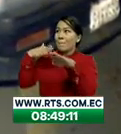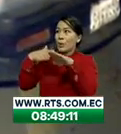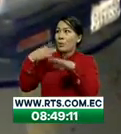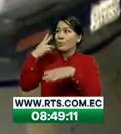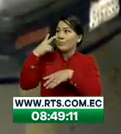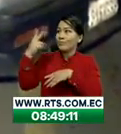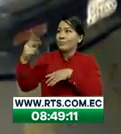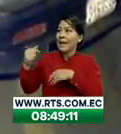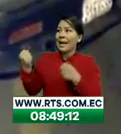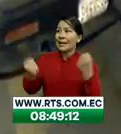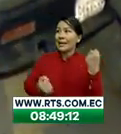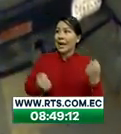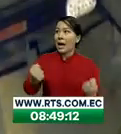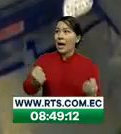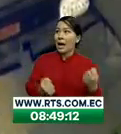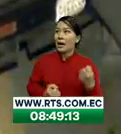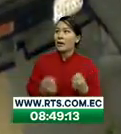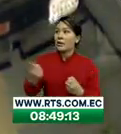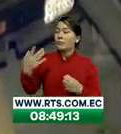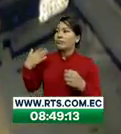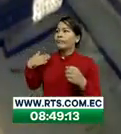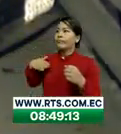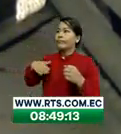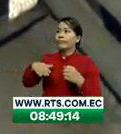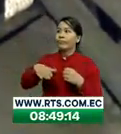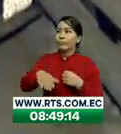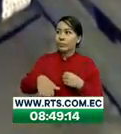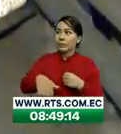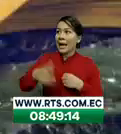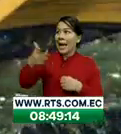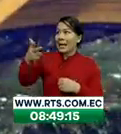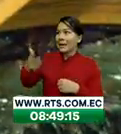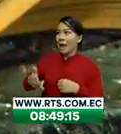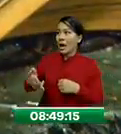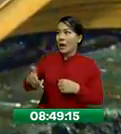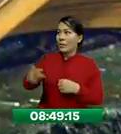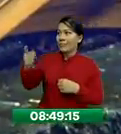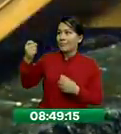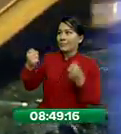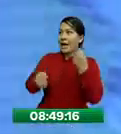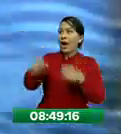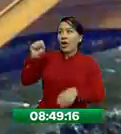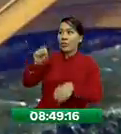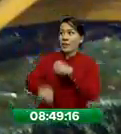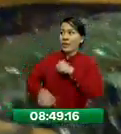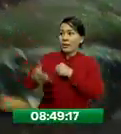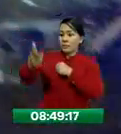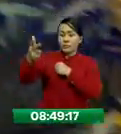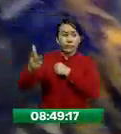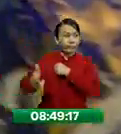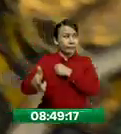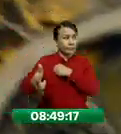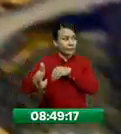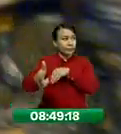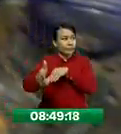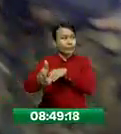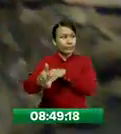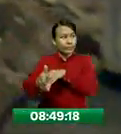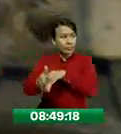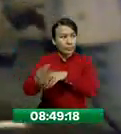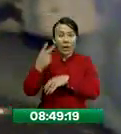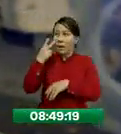Este vehículo tipo Trooper se encontraba estacionado a un costado de uno de los puentes de la Unidad Nacional.